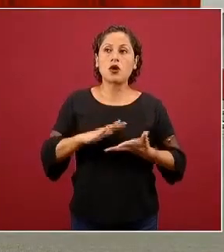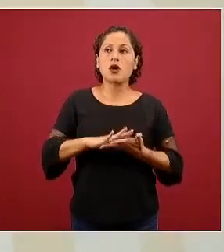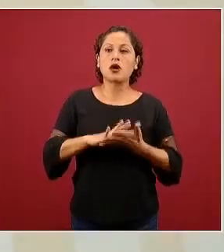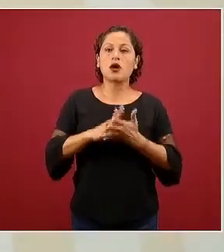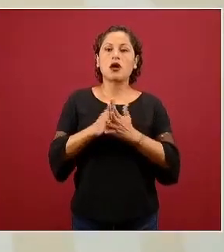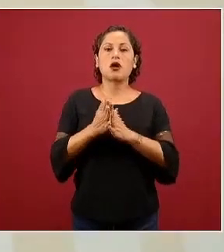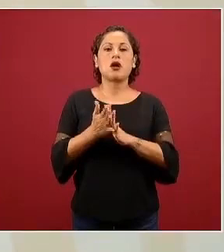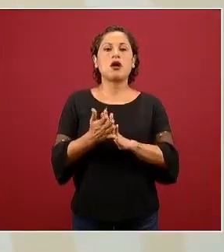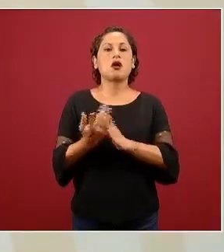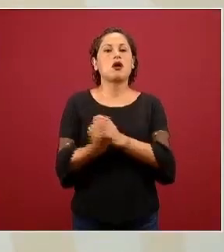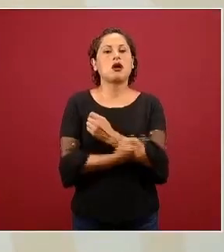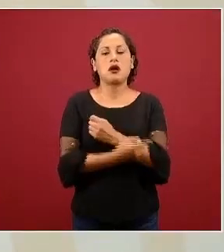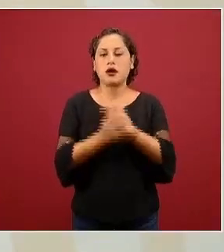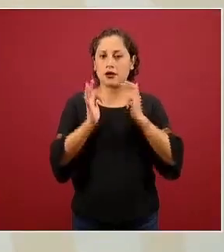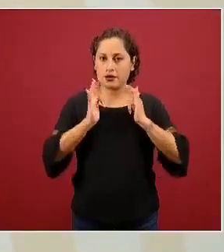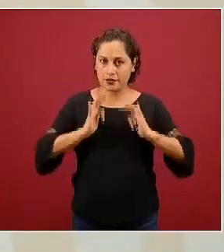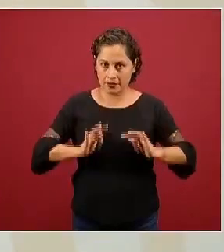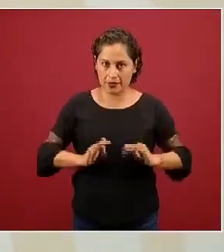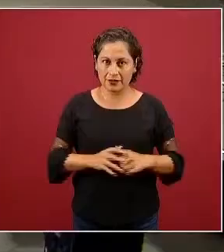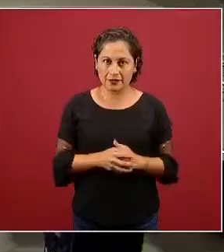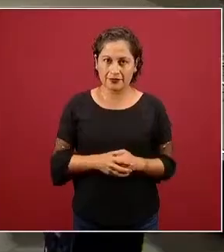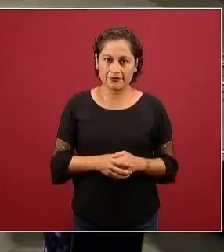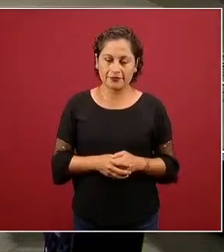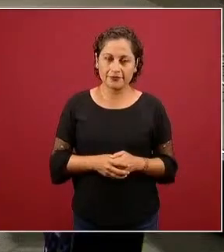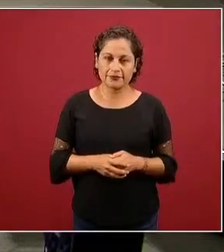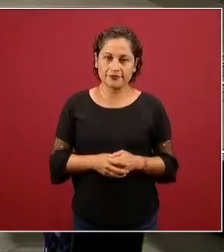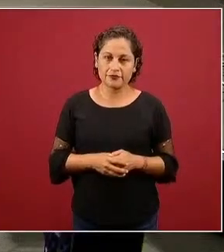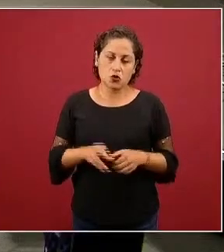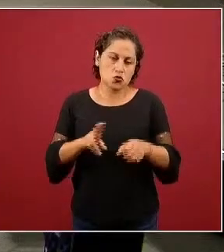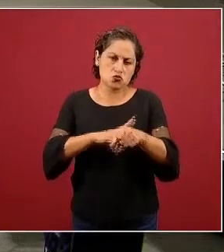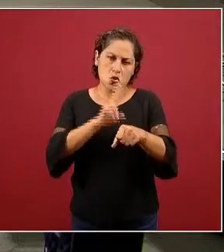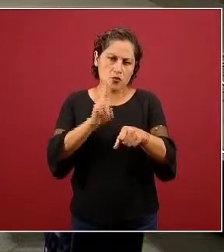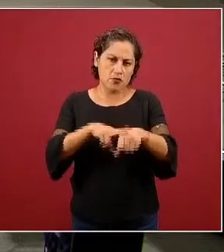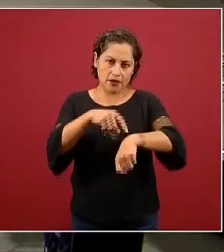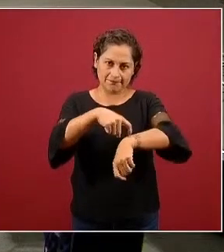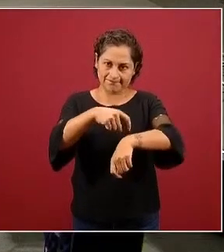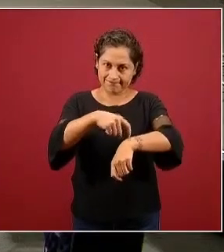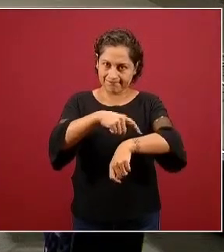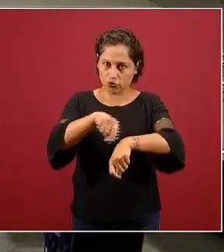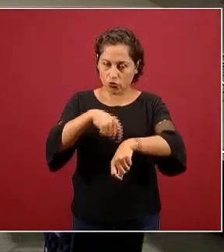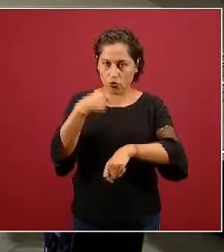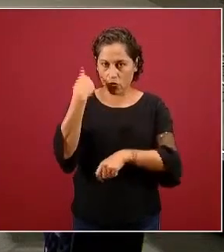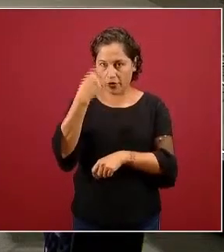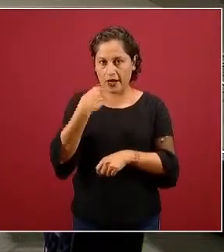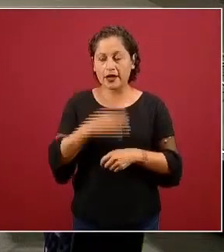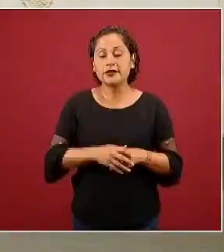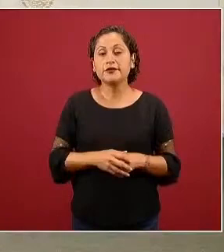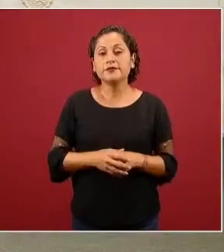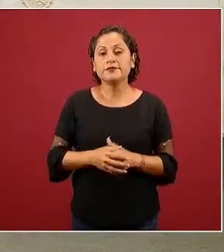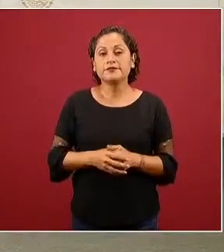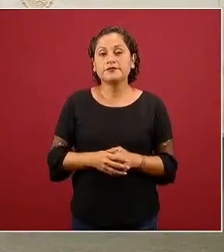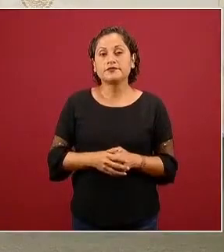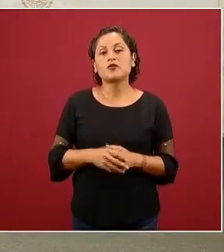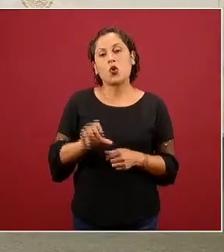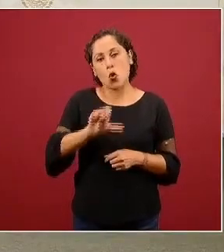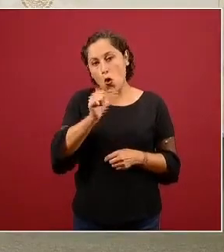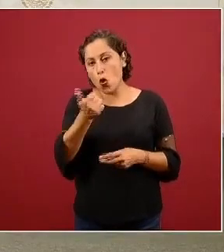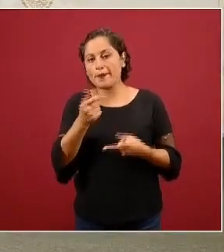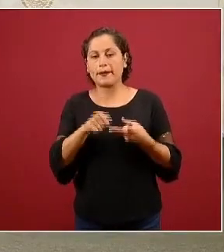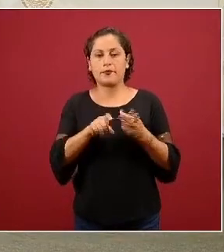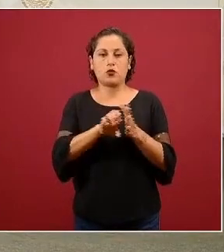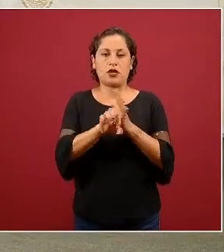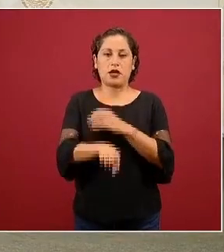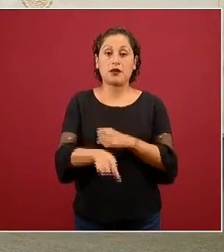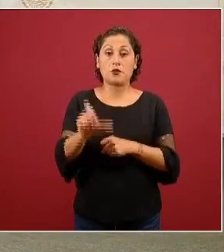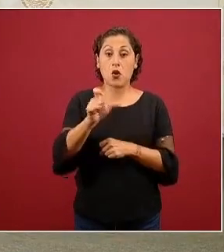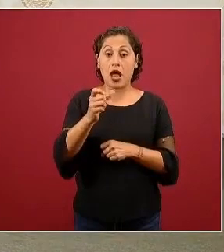vez regresando el ciclo a la normalidad. Hay algunas otras, como el cuidar la alimentación en la